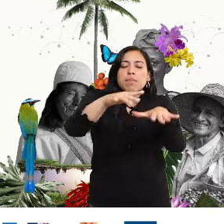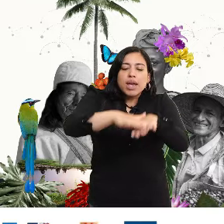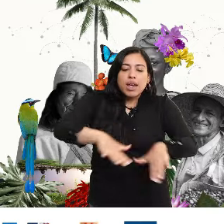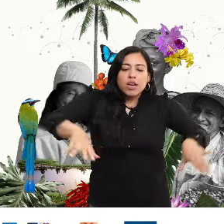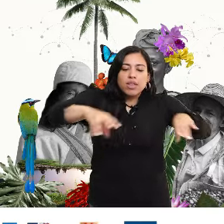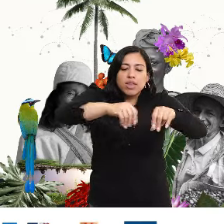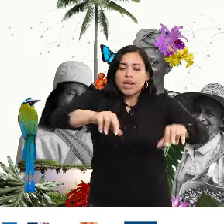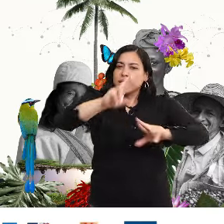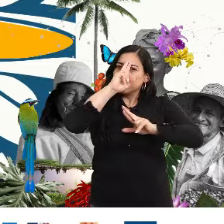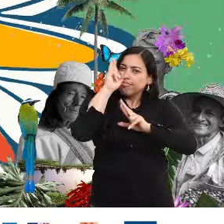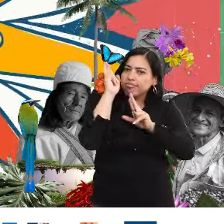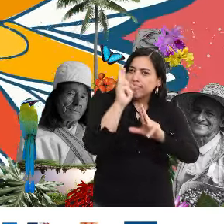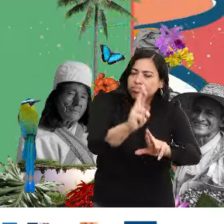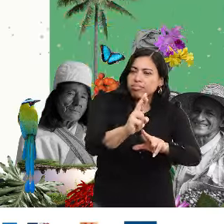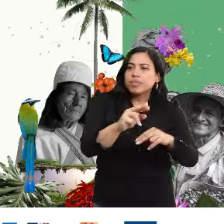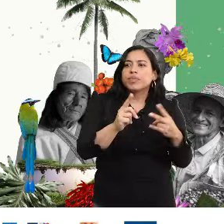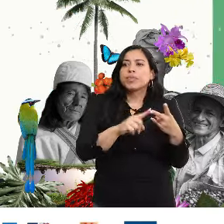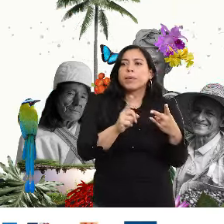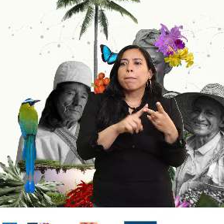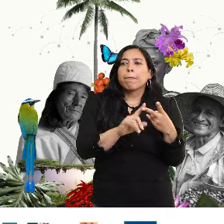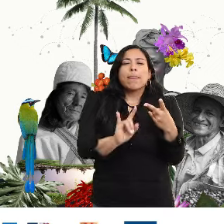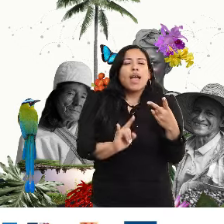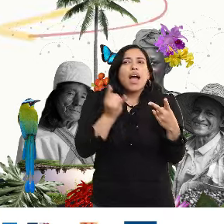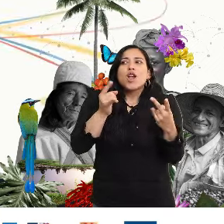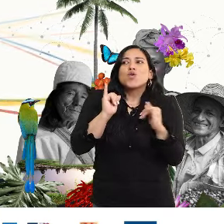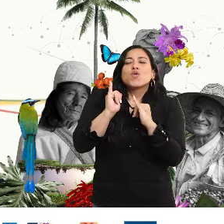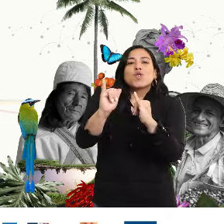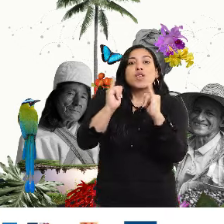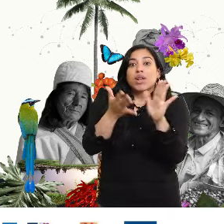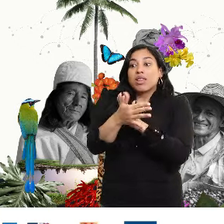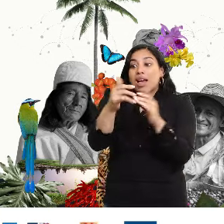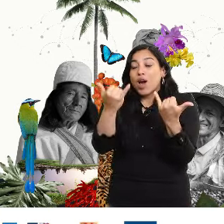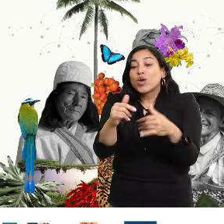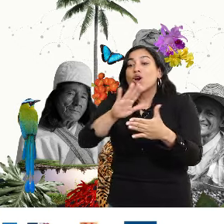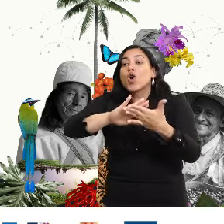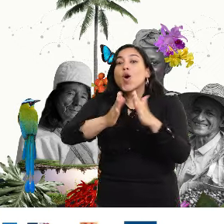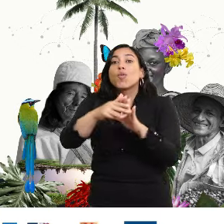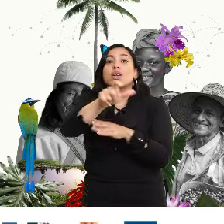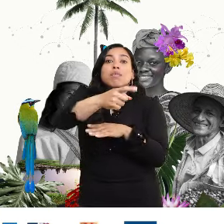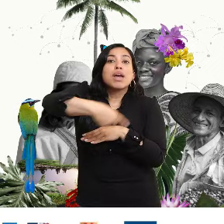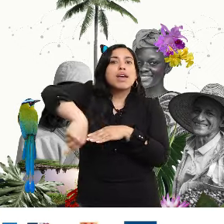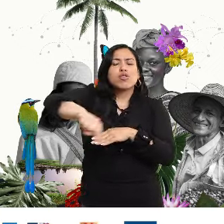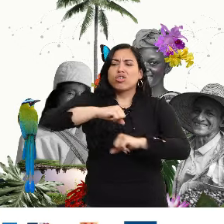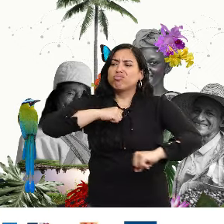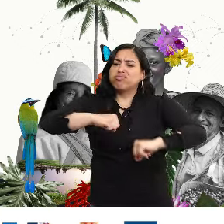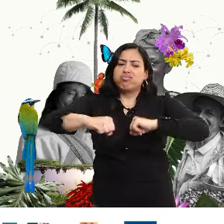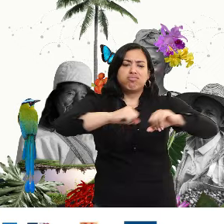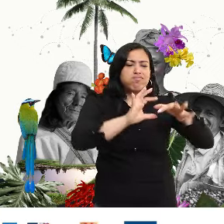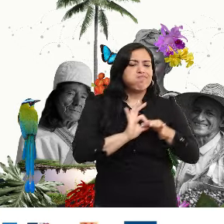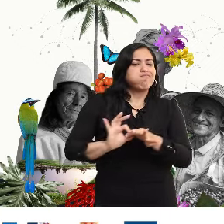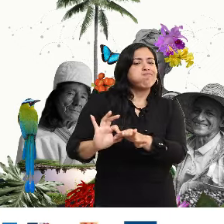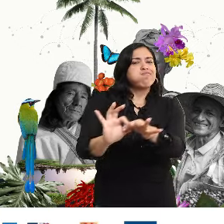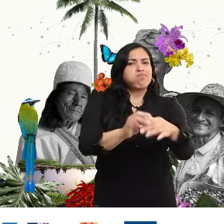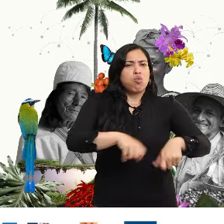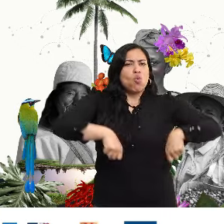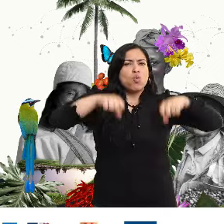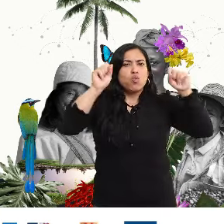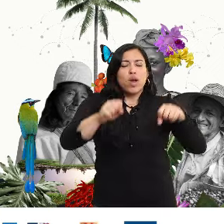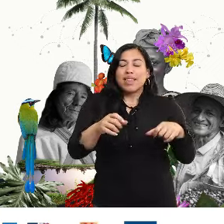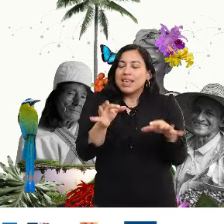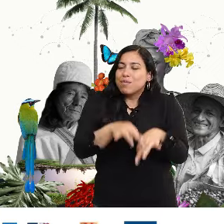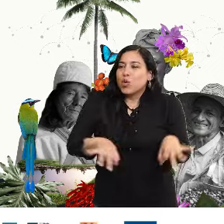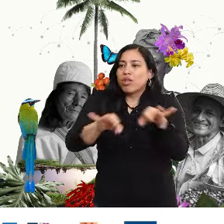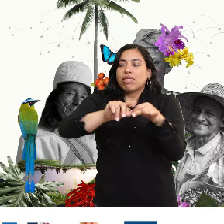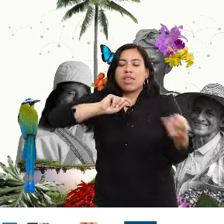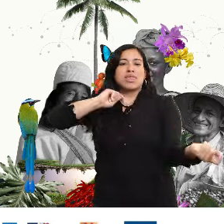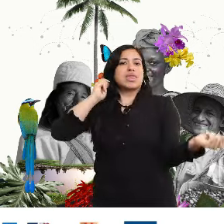través del reconocimiento de algo común y de traer a la comunidad a una acción conjunta de transformar,